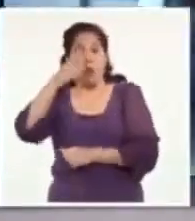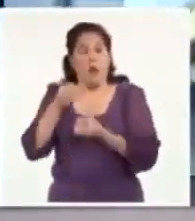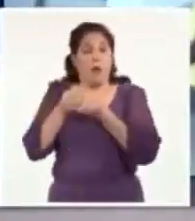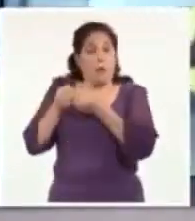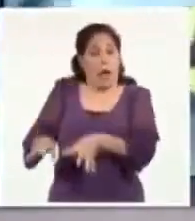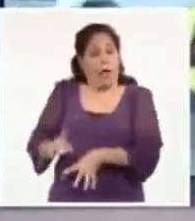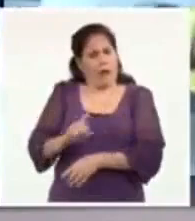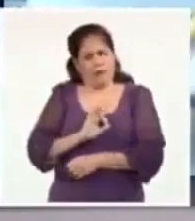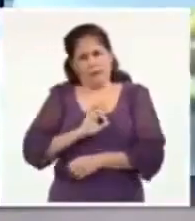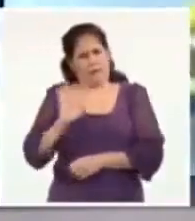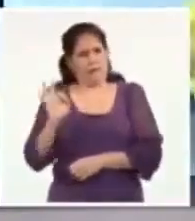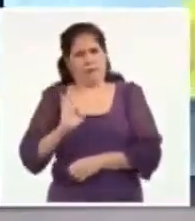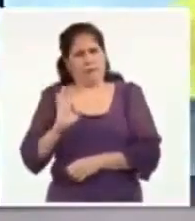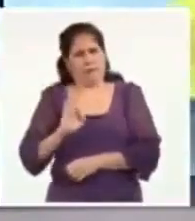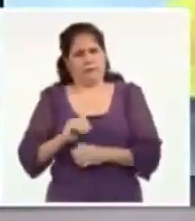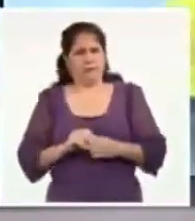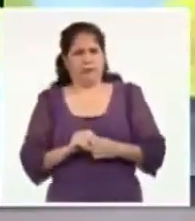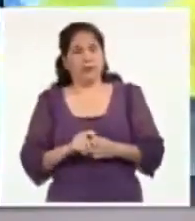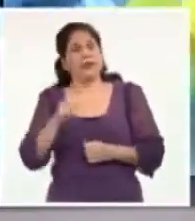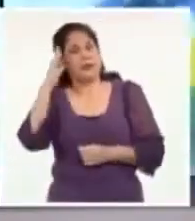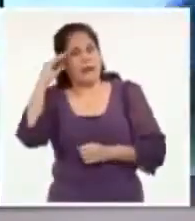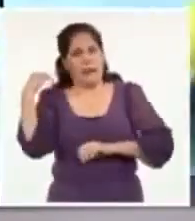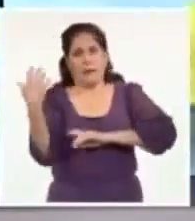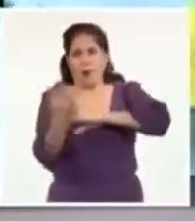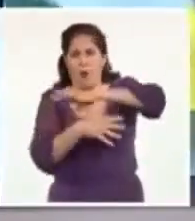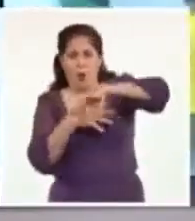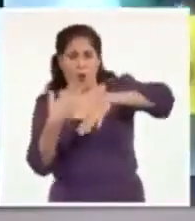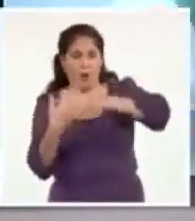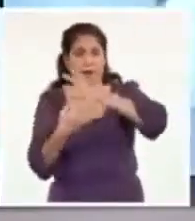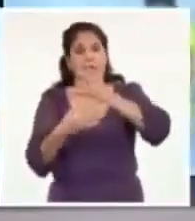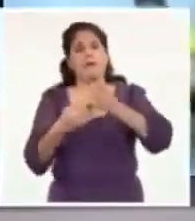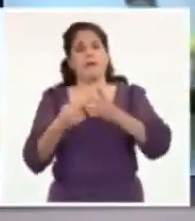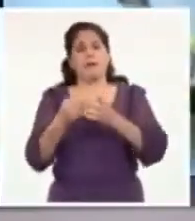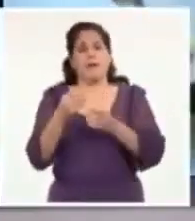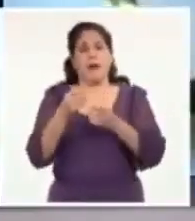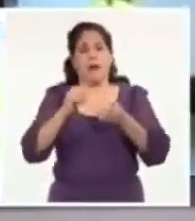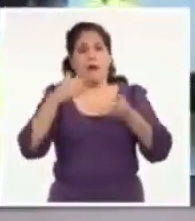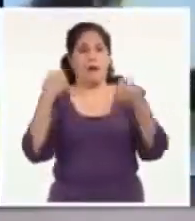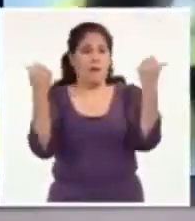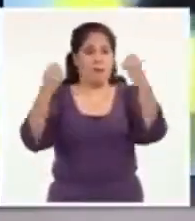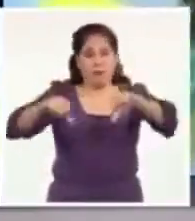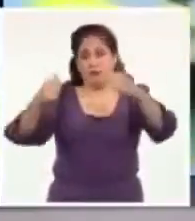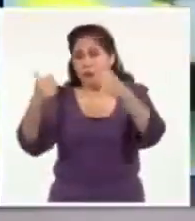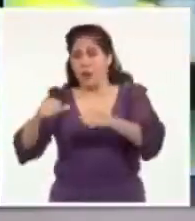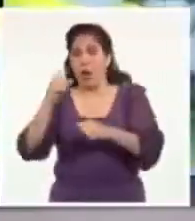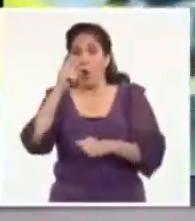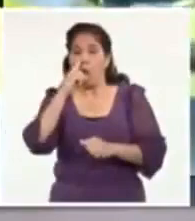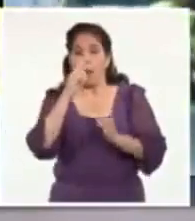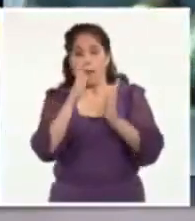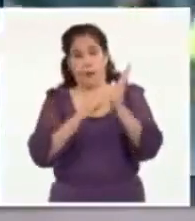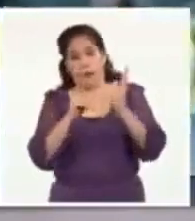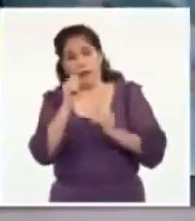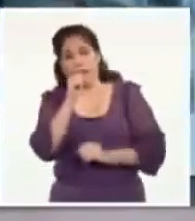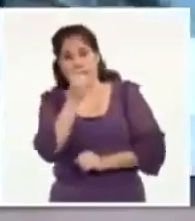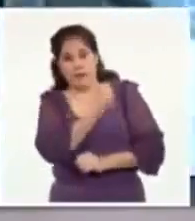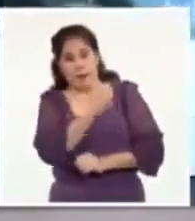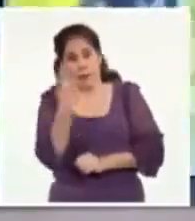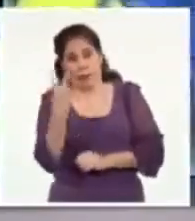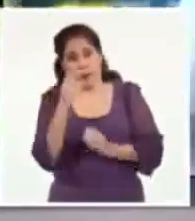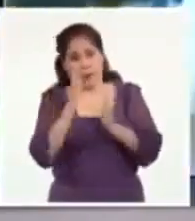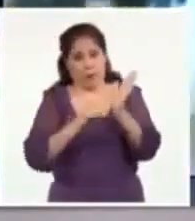las elecciones de octubre pasado ha habido violencia a menor escala por supuesto entre noviembre y diciembre e incluso